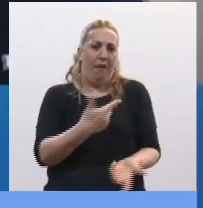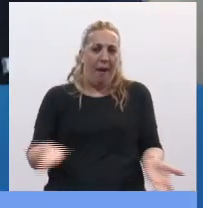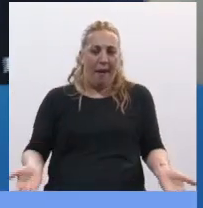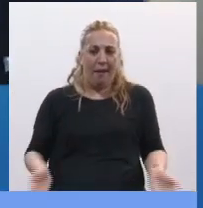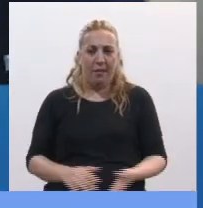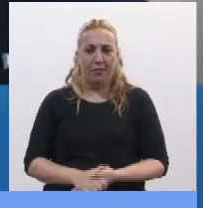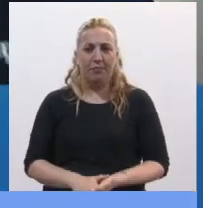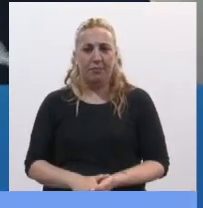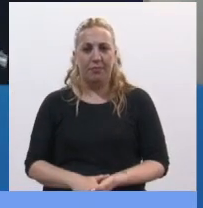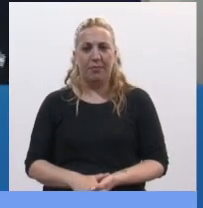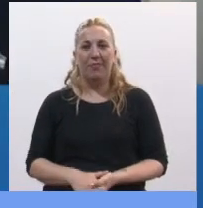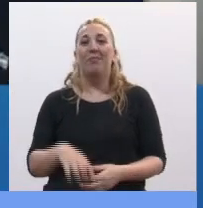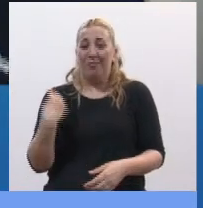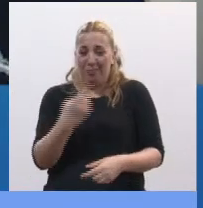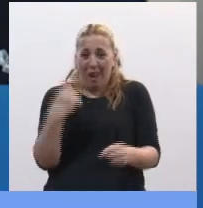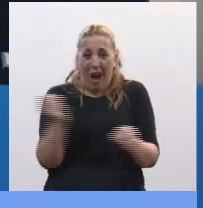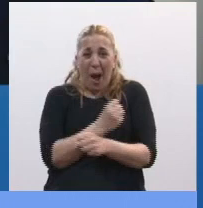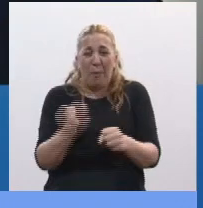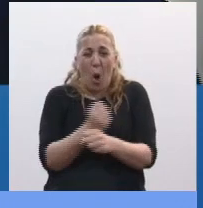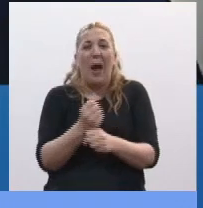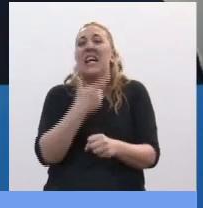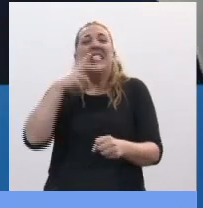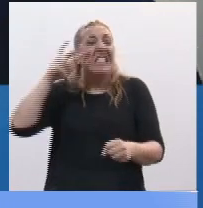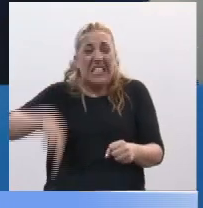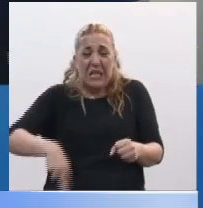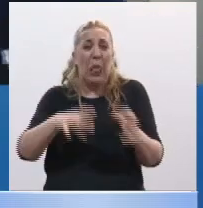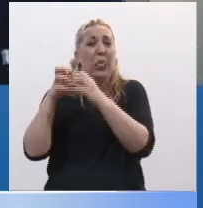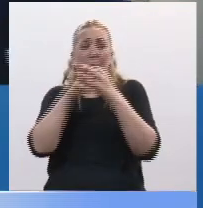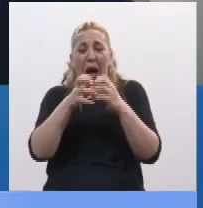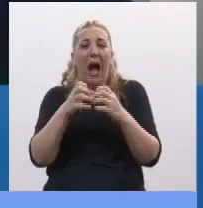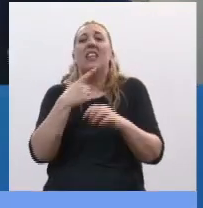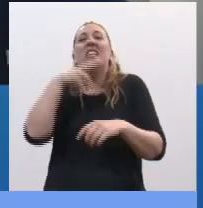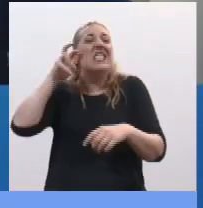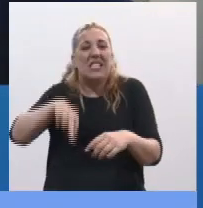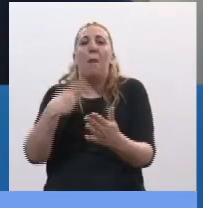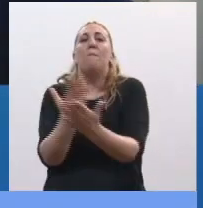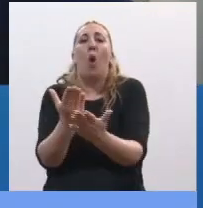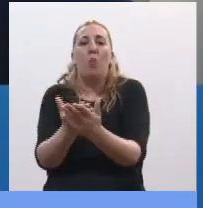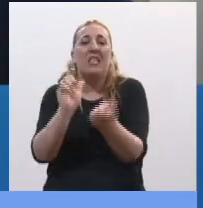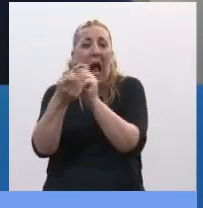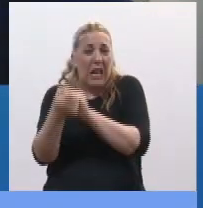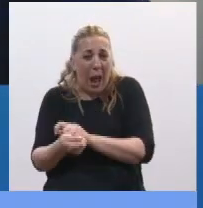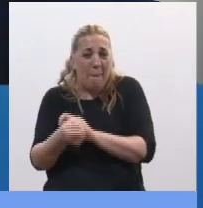presidenta. ¿Qué quiere? ¿Que sancionemos las leyes sin debate y sin poder proponer cambios a los proyectos del senador?